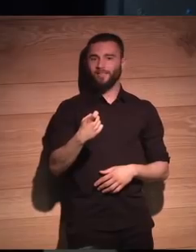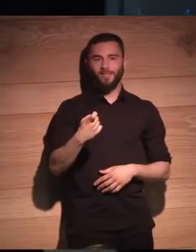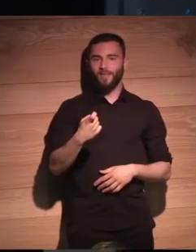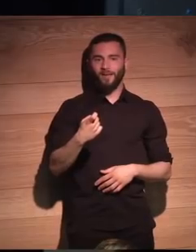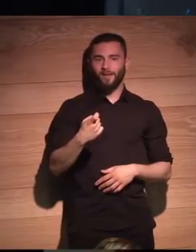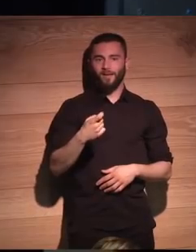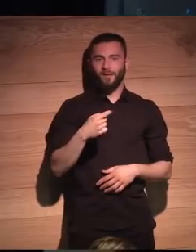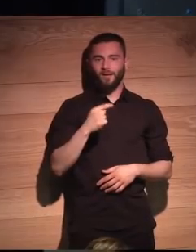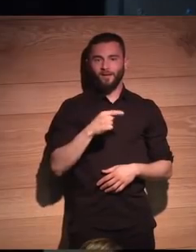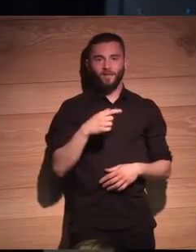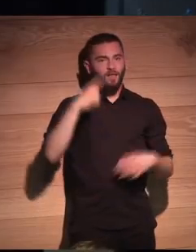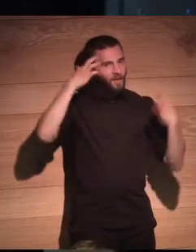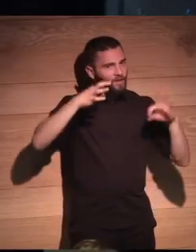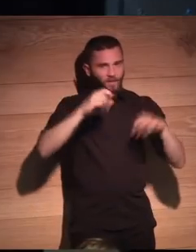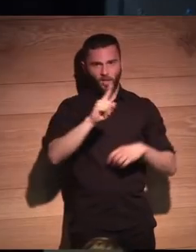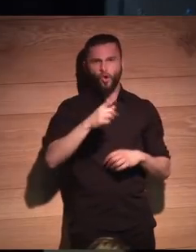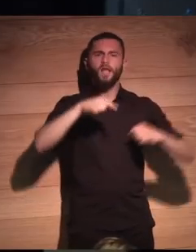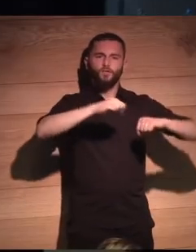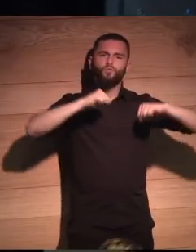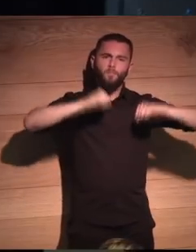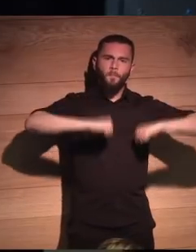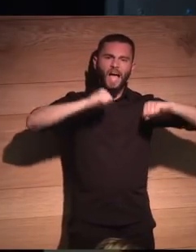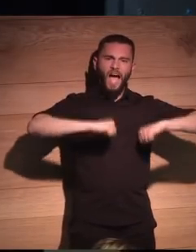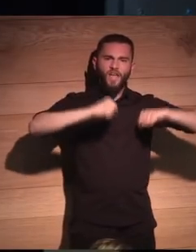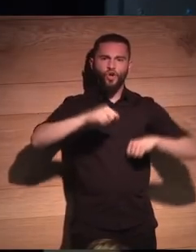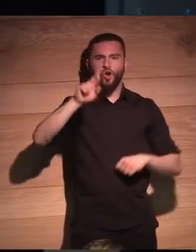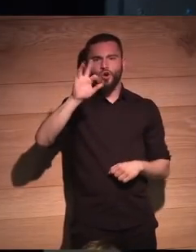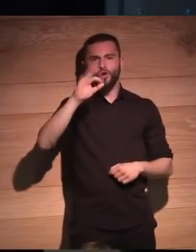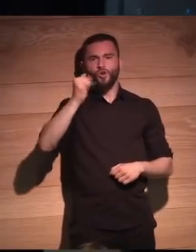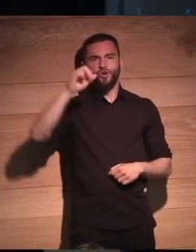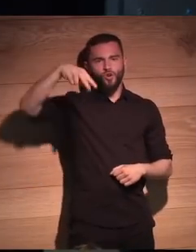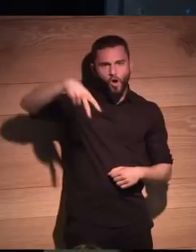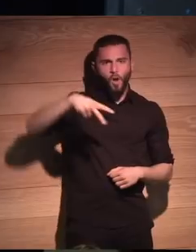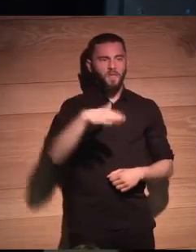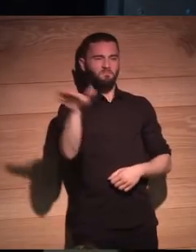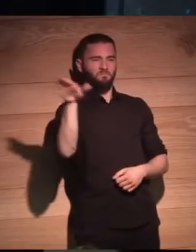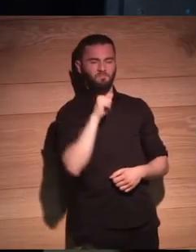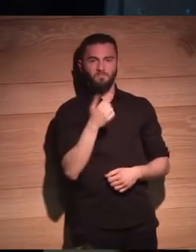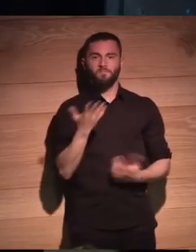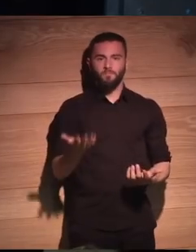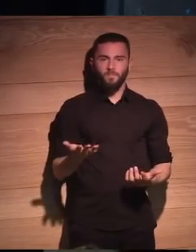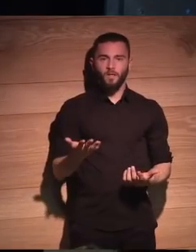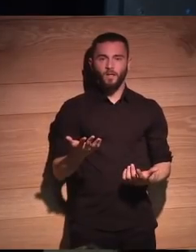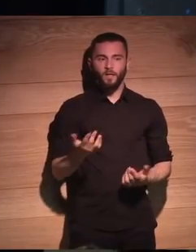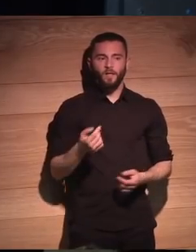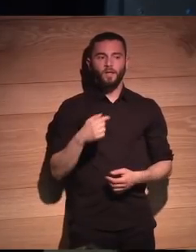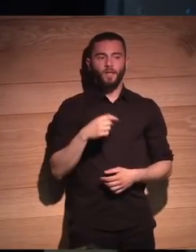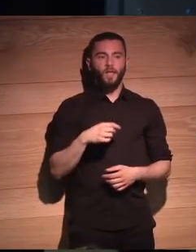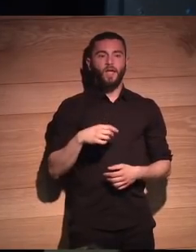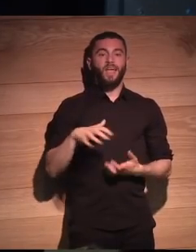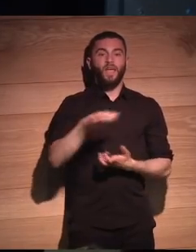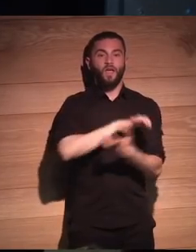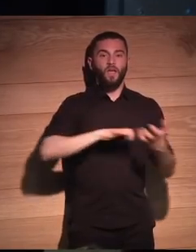es un señor muy mayor que ficha un Robin por ahí porque el Robin original ya no está, y que sigue convirtiendo el crimen con